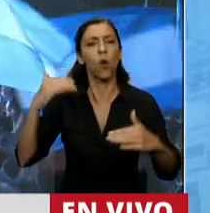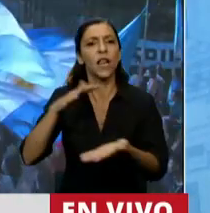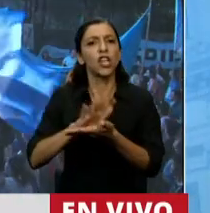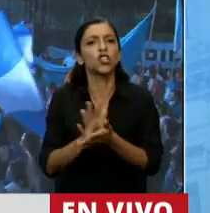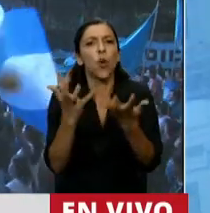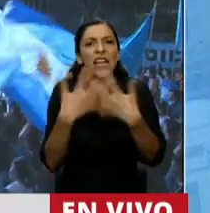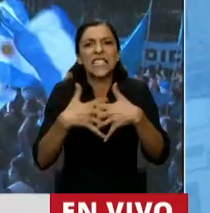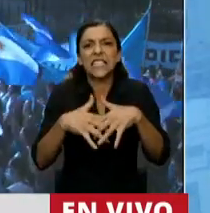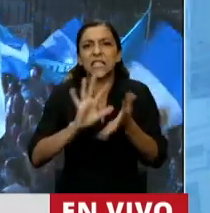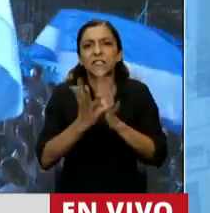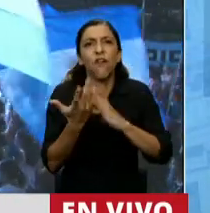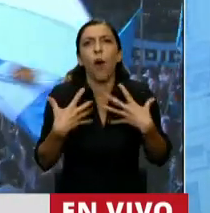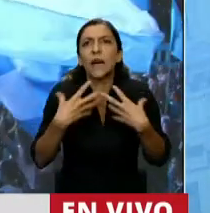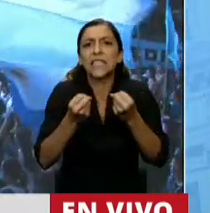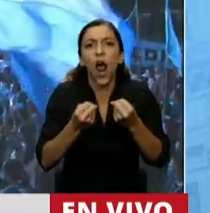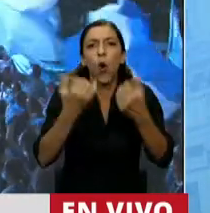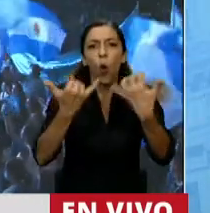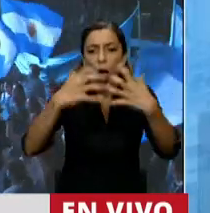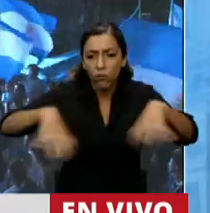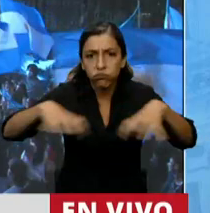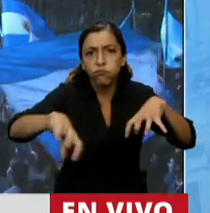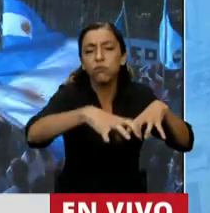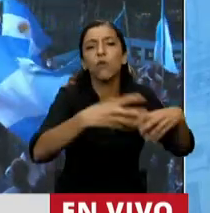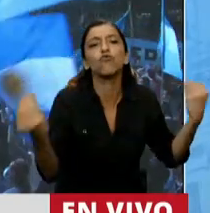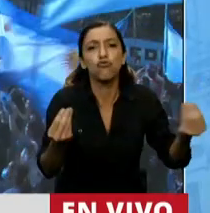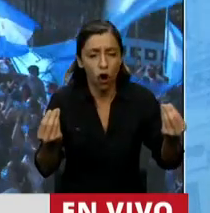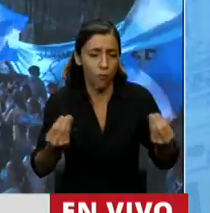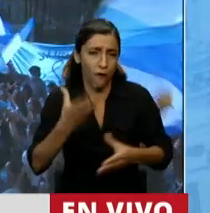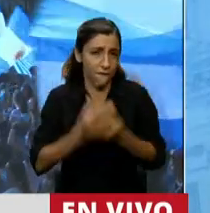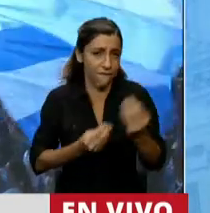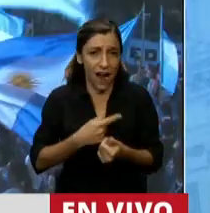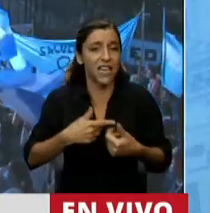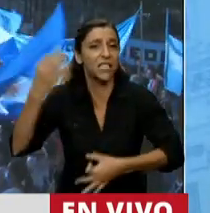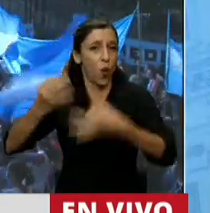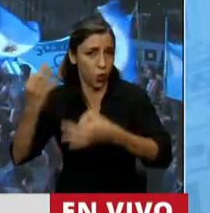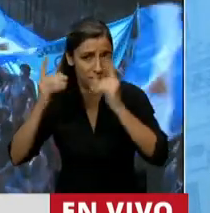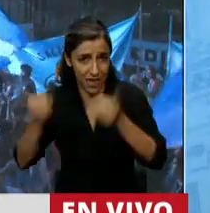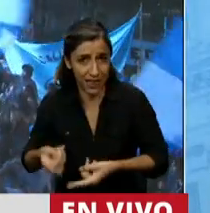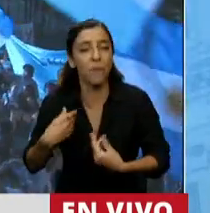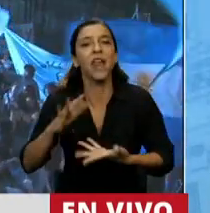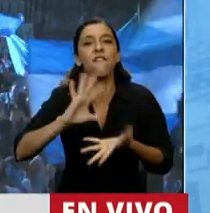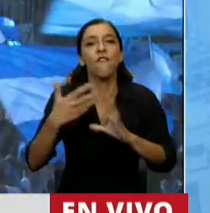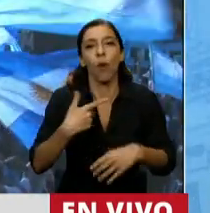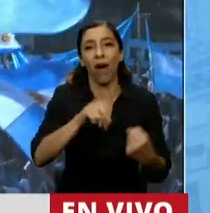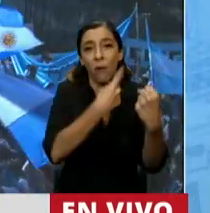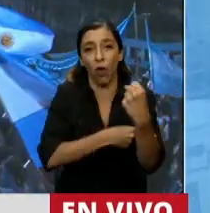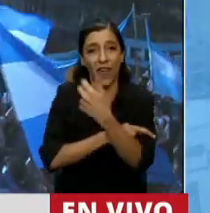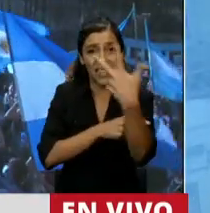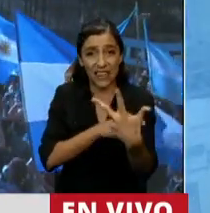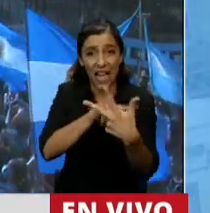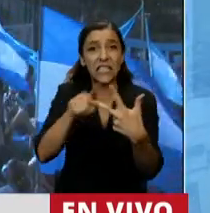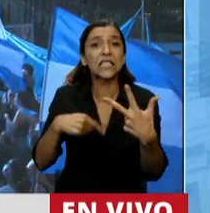nuestro sistema sanitario y de nuestro sistema judicial y la inacción de los tres poderes del Estado frente a esa